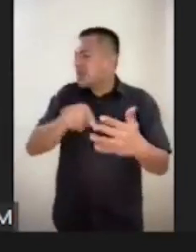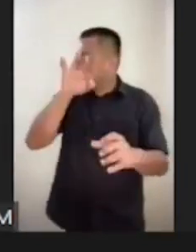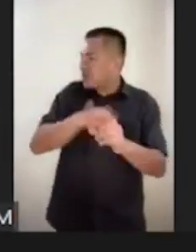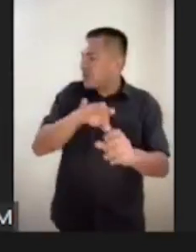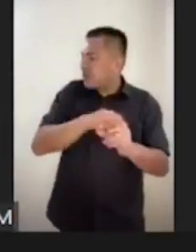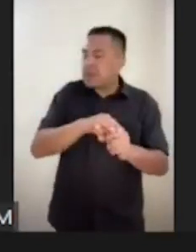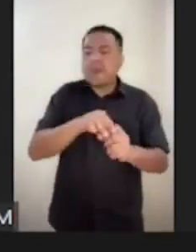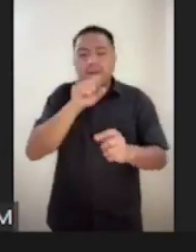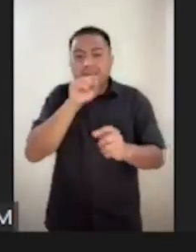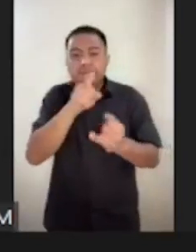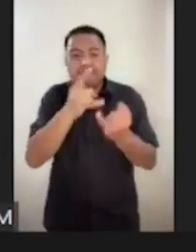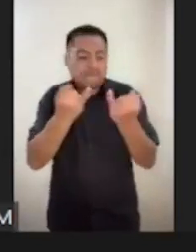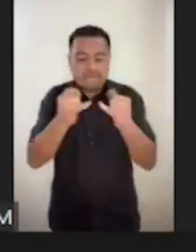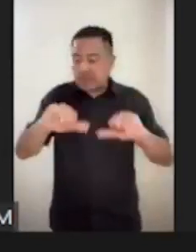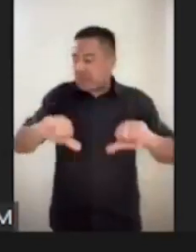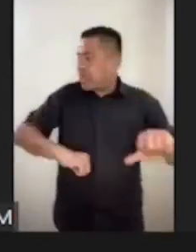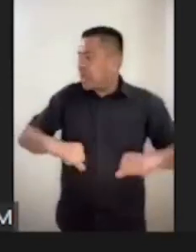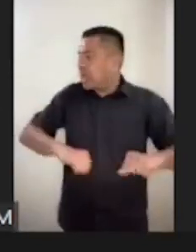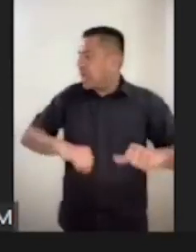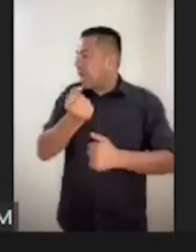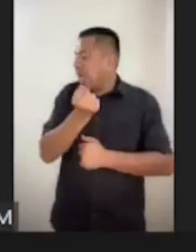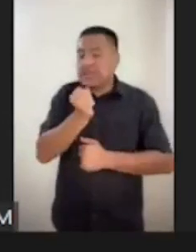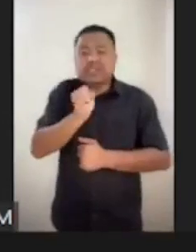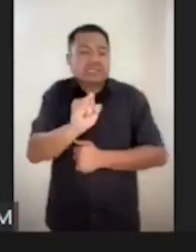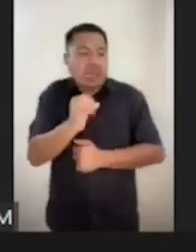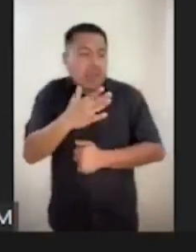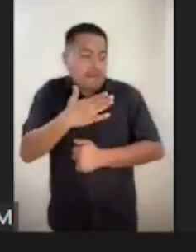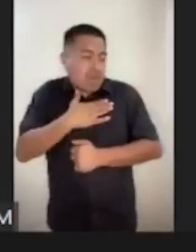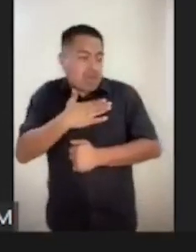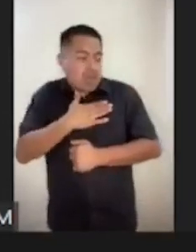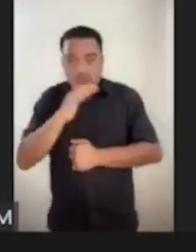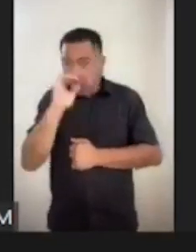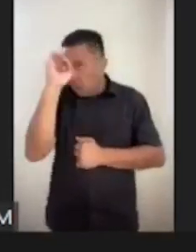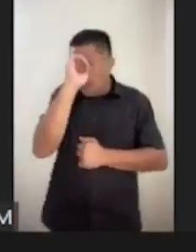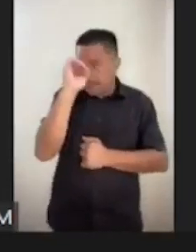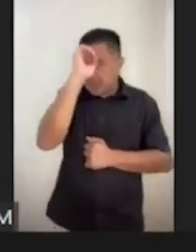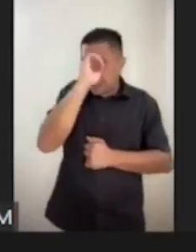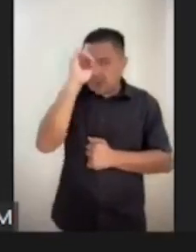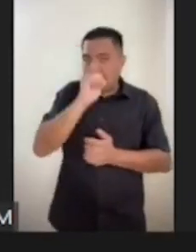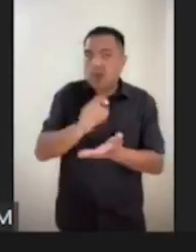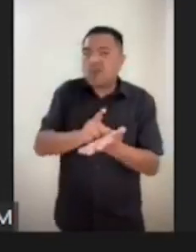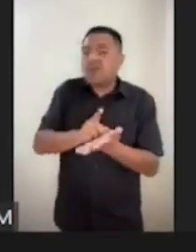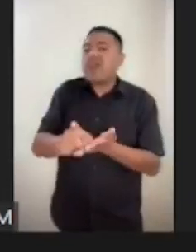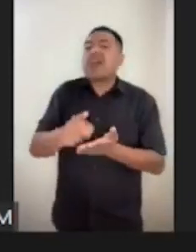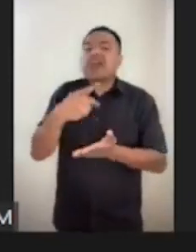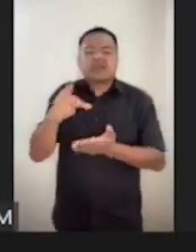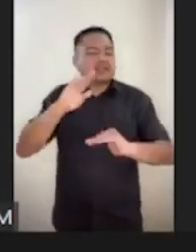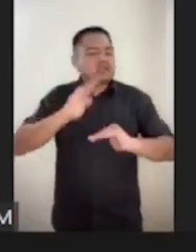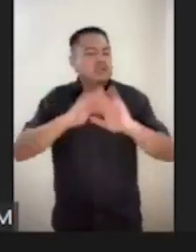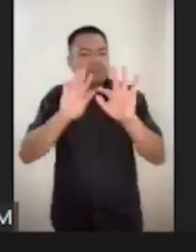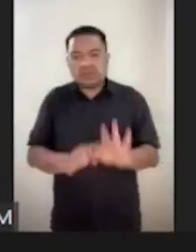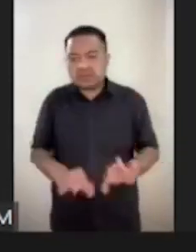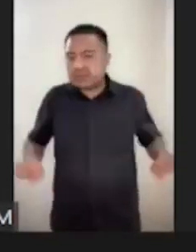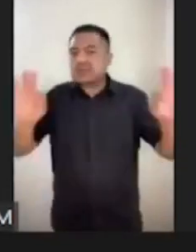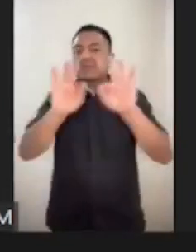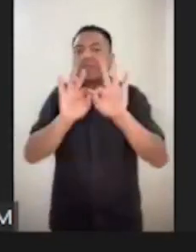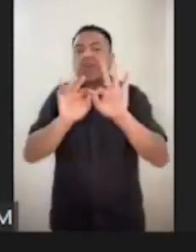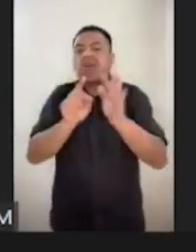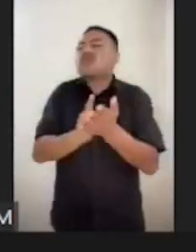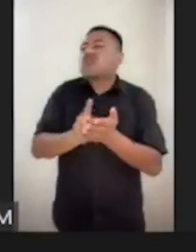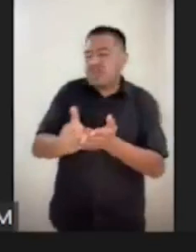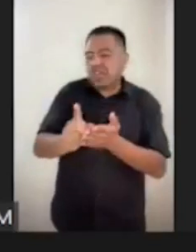tal ejercicio por sí mismo, en mi opinión, es un derecho fundamental, es un derecho